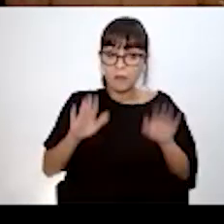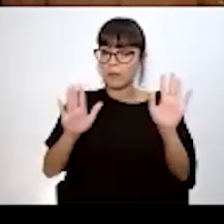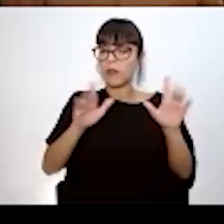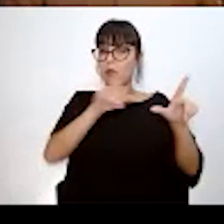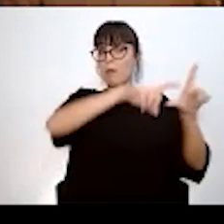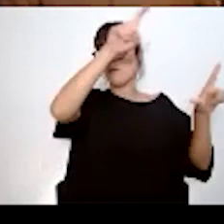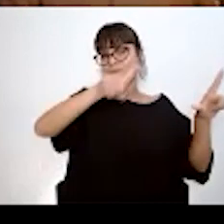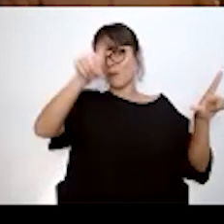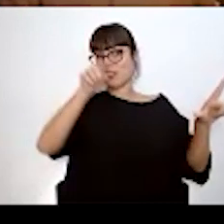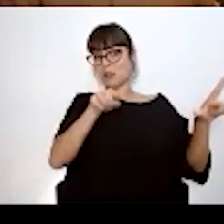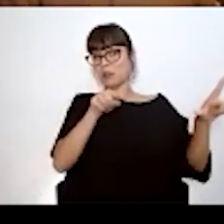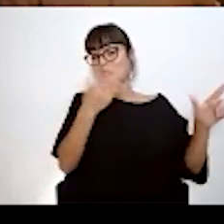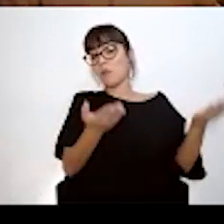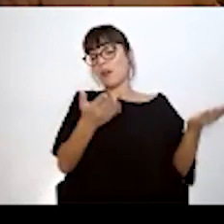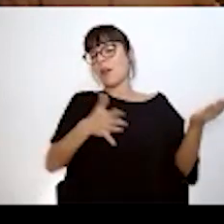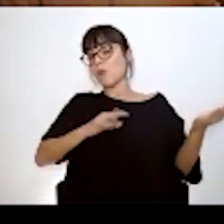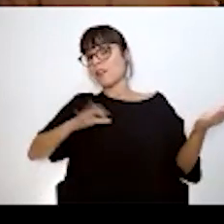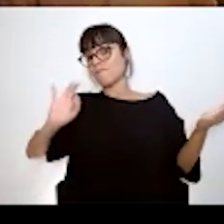demográfico que les estaba presentando.